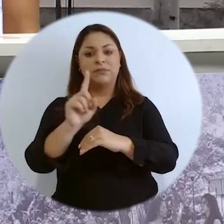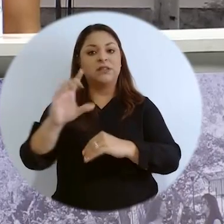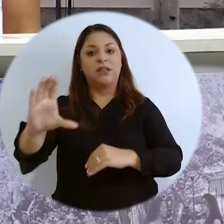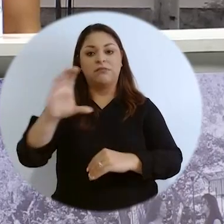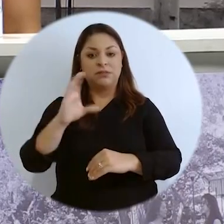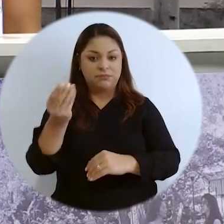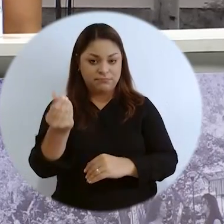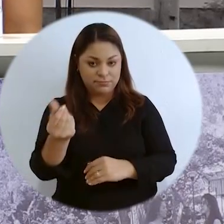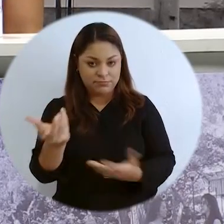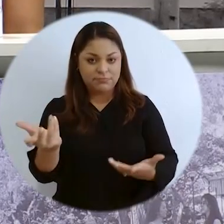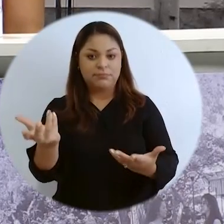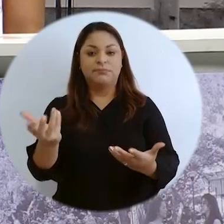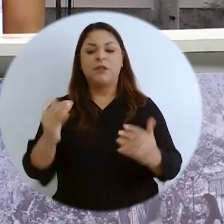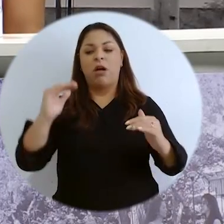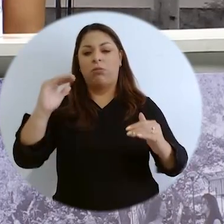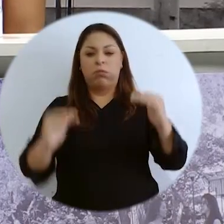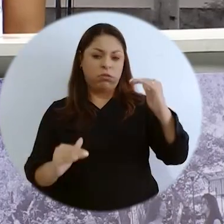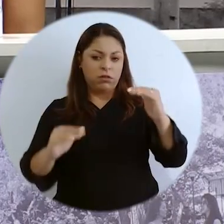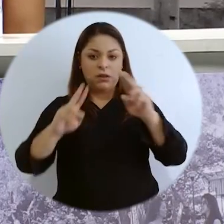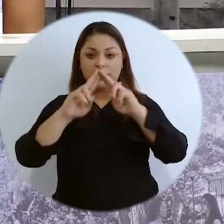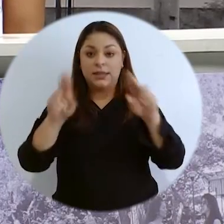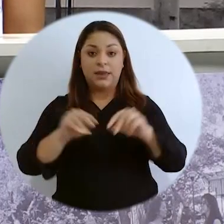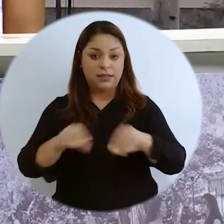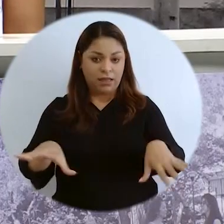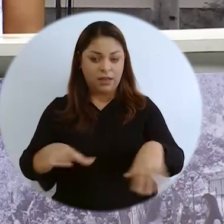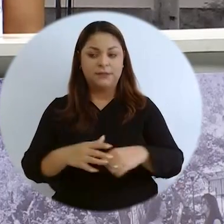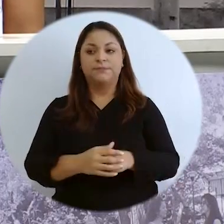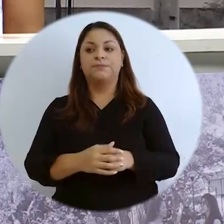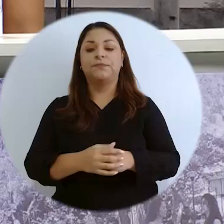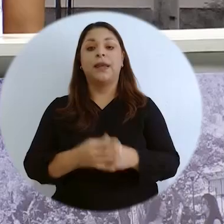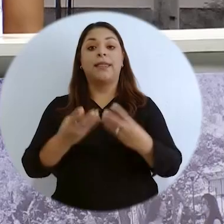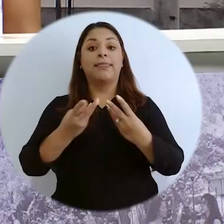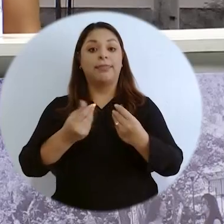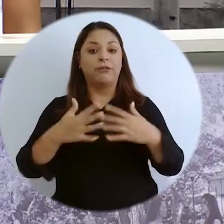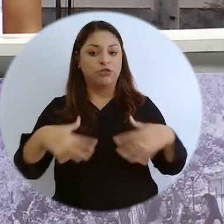ingreso, una brecha digital, y una brecha